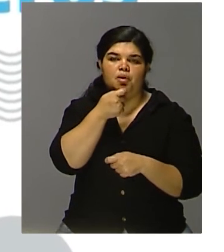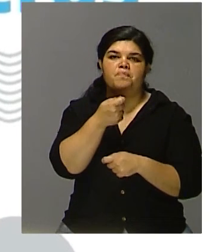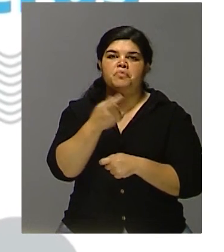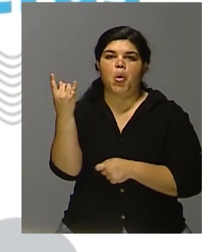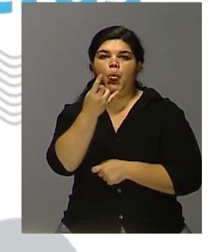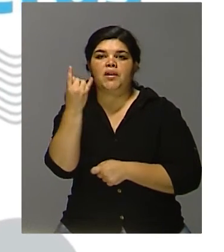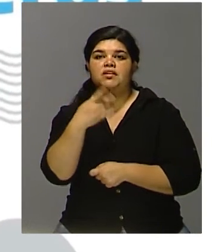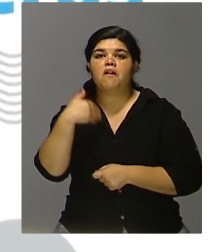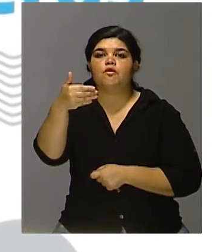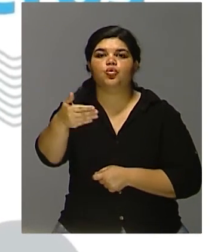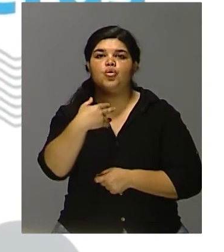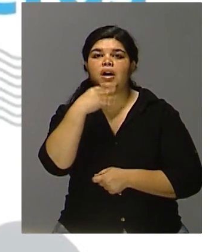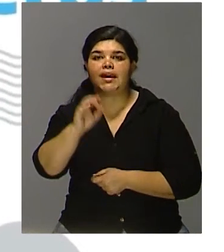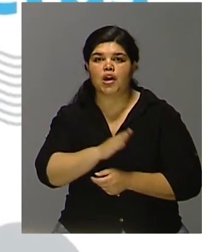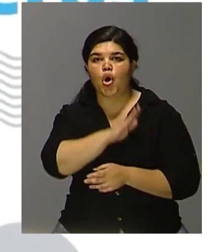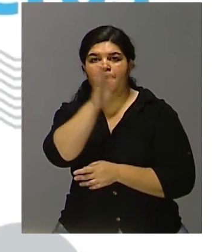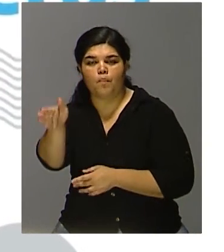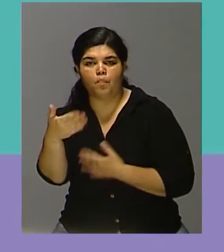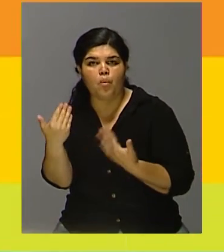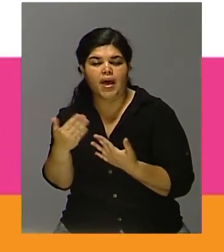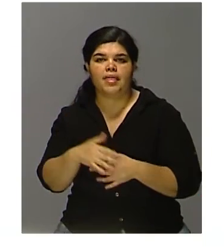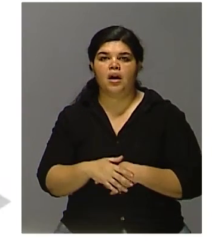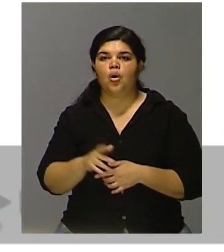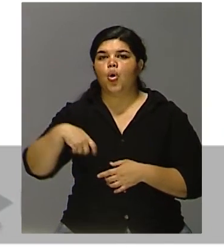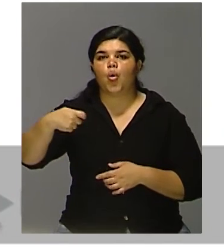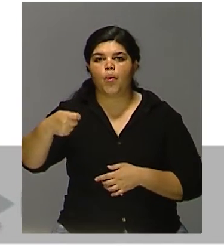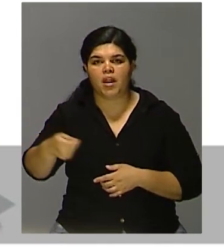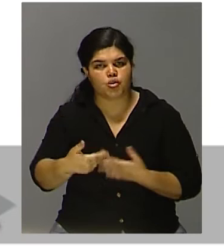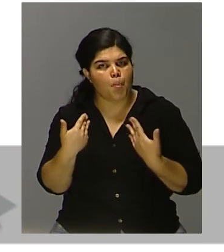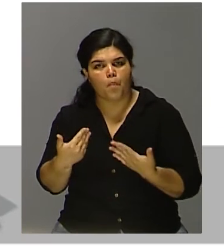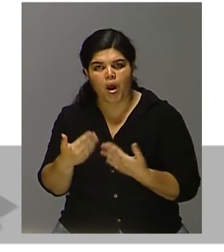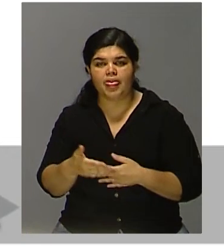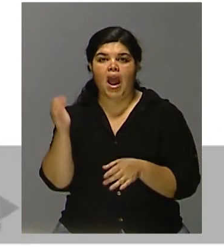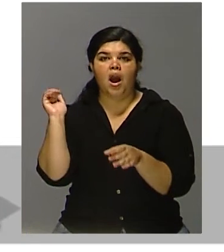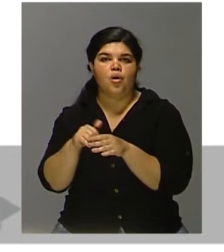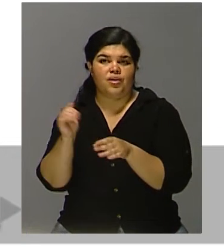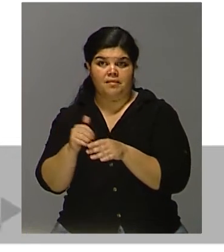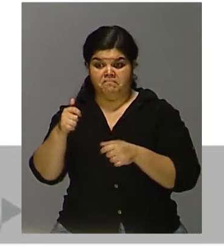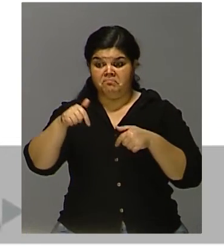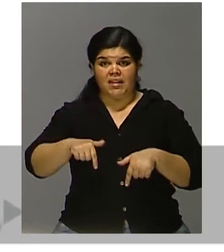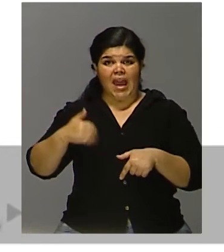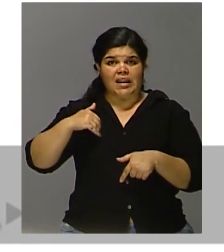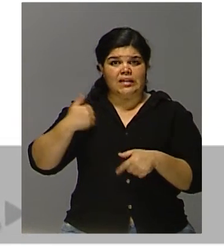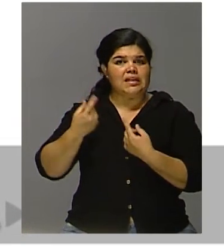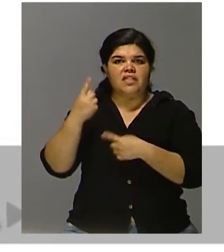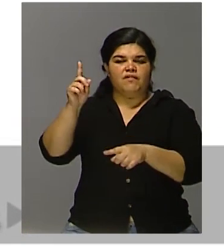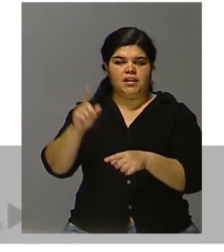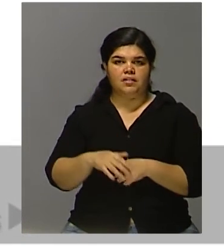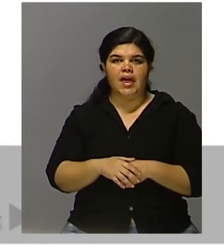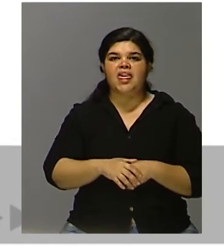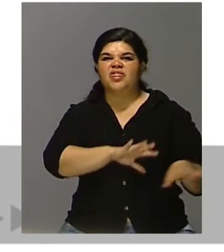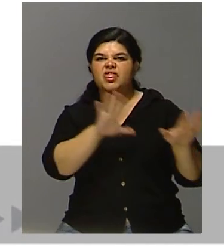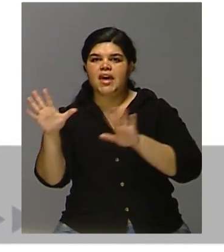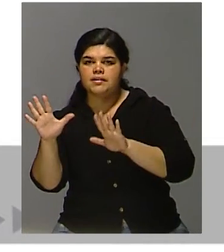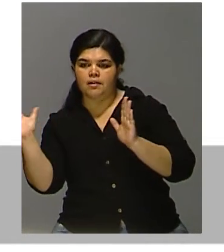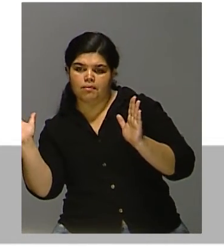plazo, así se ahorra para la jubilación, etcétera, etcétera. En Argentina, cuando yo empecé con esto, era un promedio de 0,5 a 10. Hoy no tengo